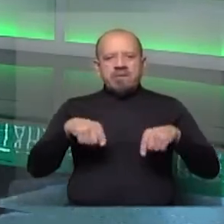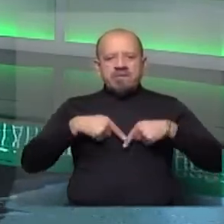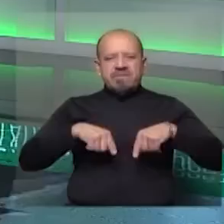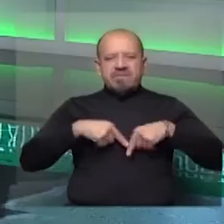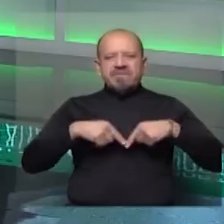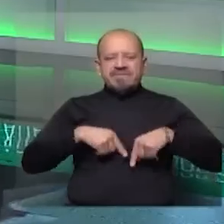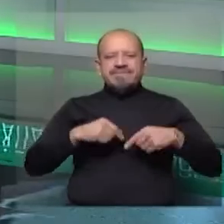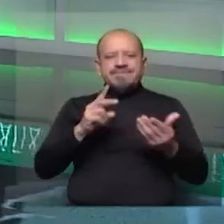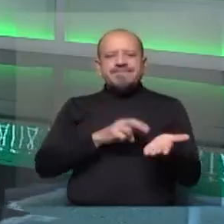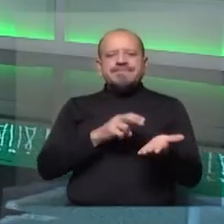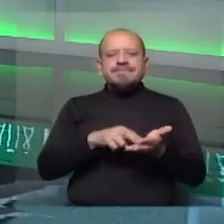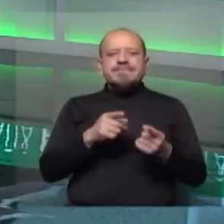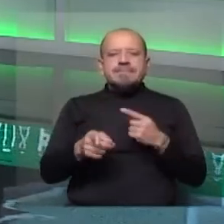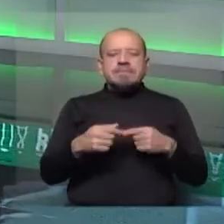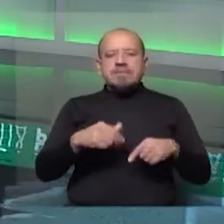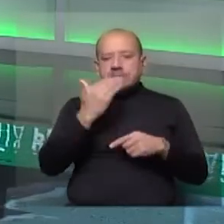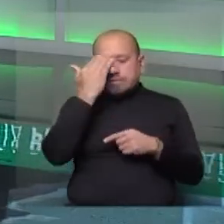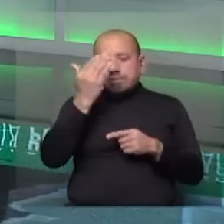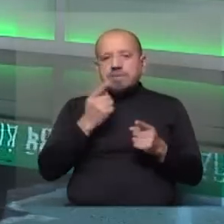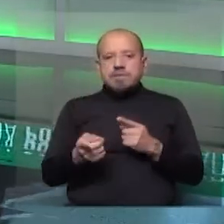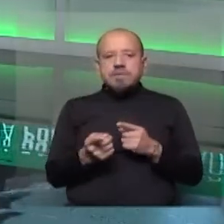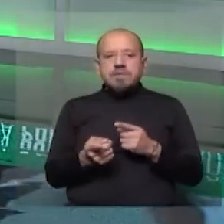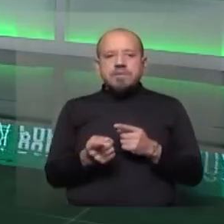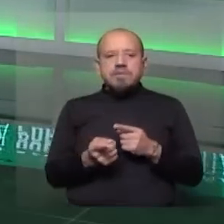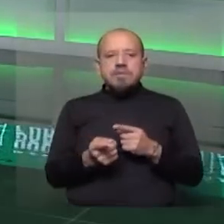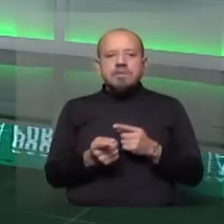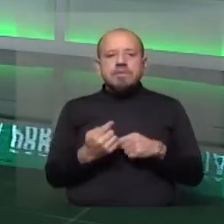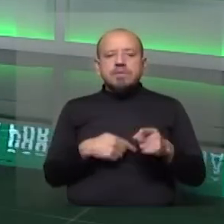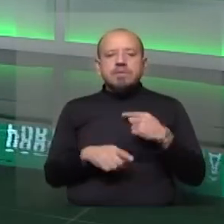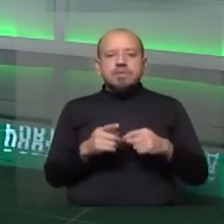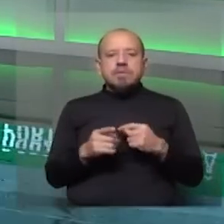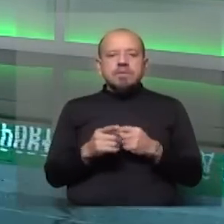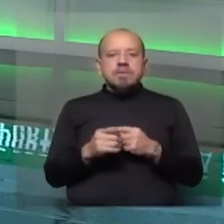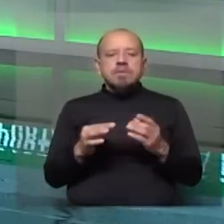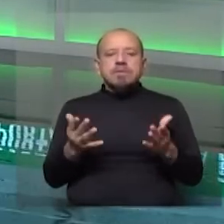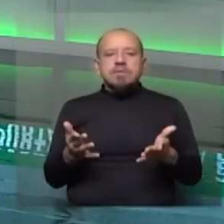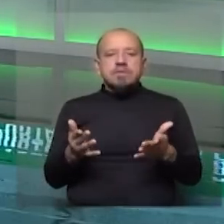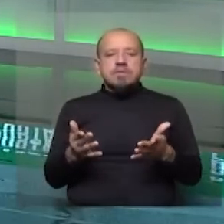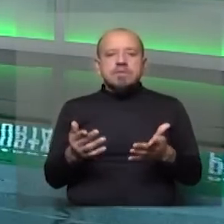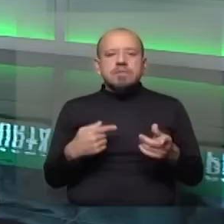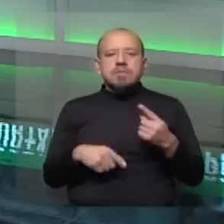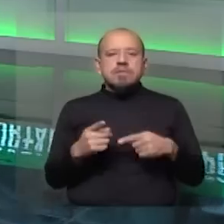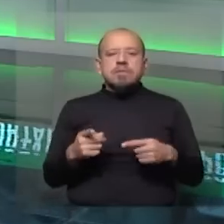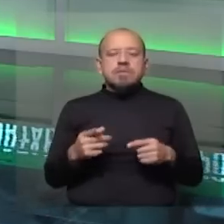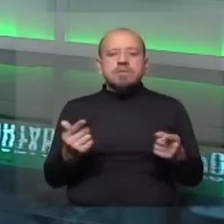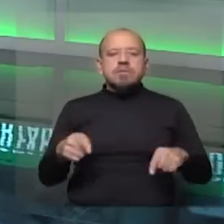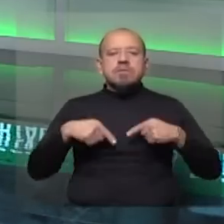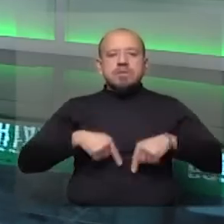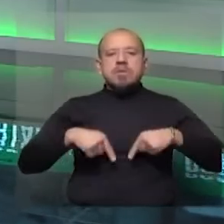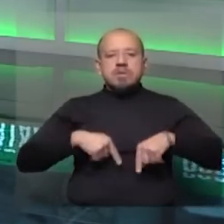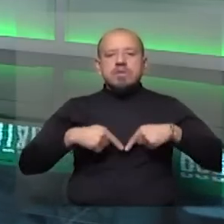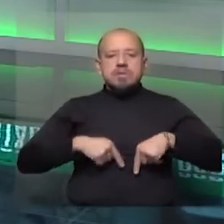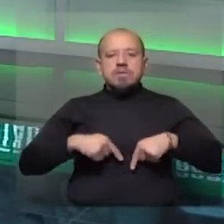salto y precandidato presidencial del frente amplio and Lima cuestionó al gobierno nacional por no dialogar con las intendencias